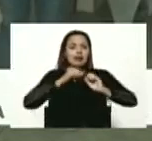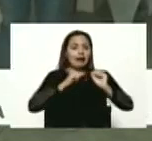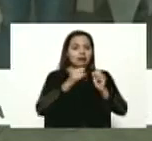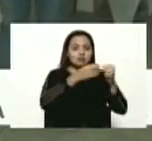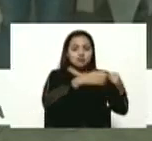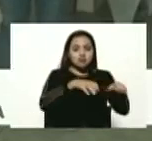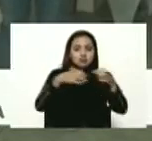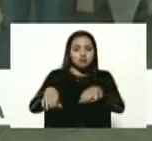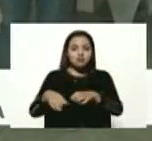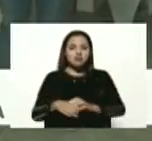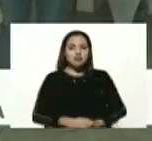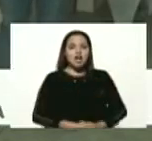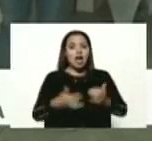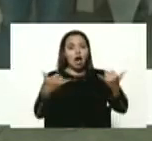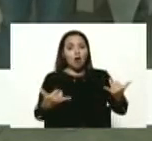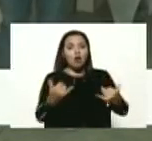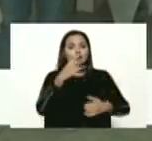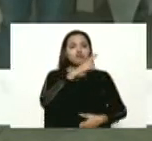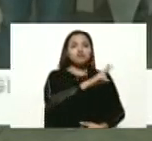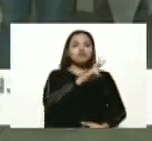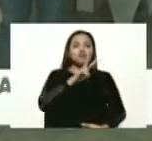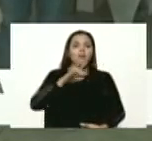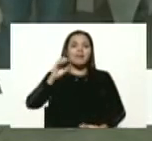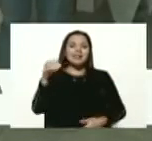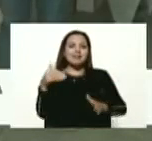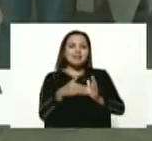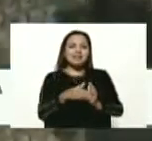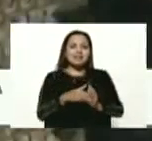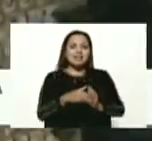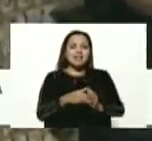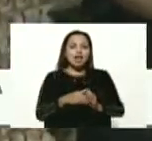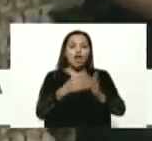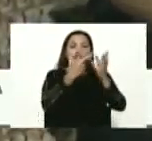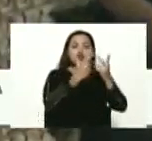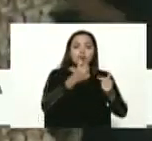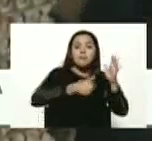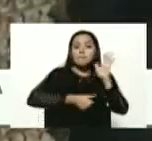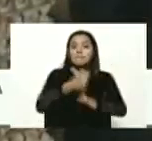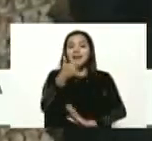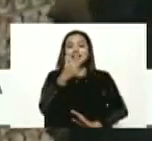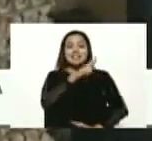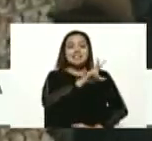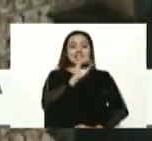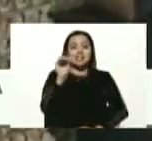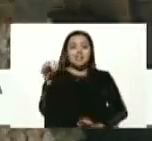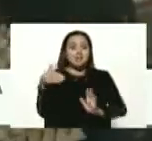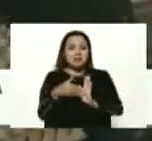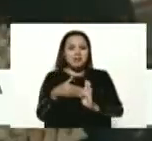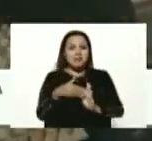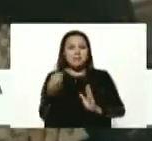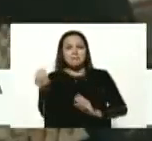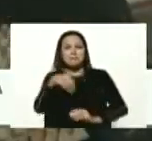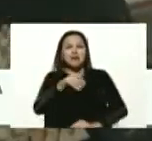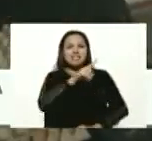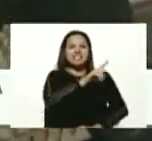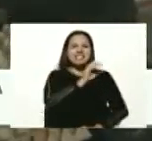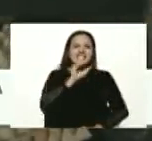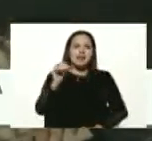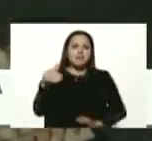momento tenemos 220.000. Y nuestra capacidad son 300.000 más 100.000 en